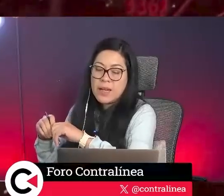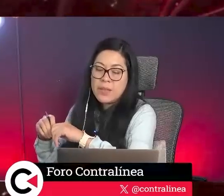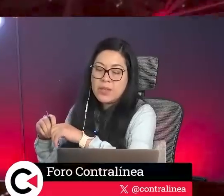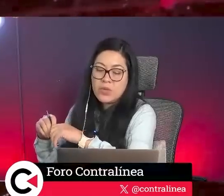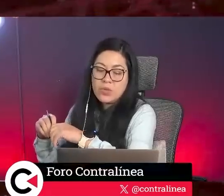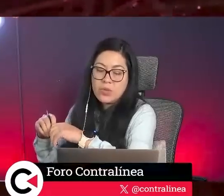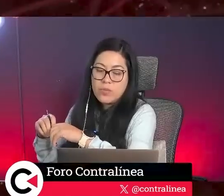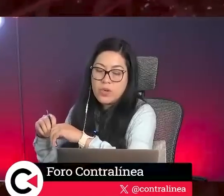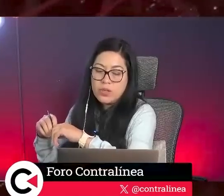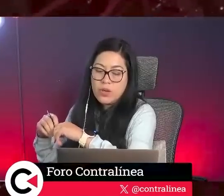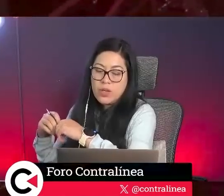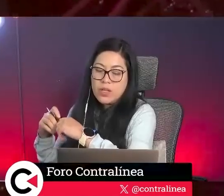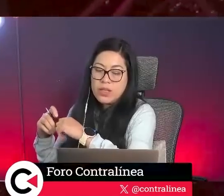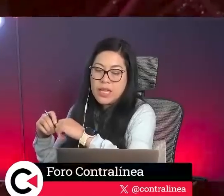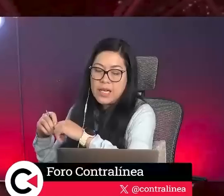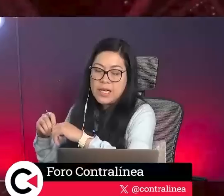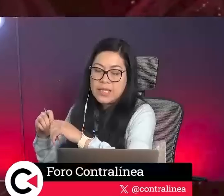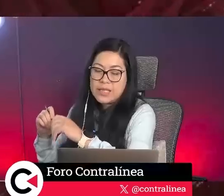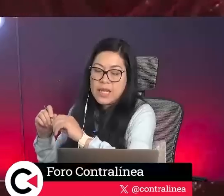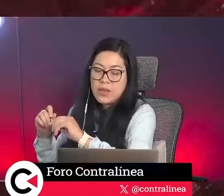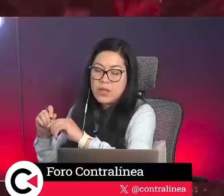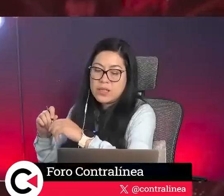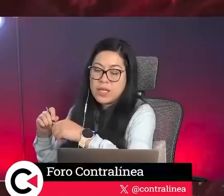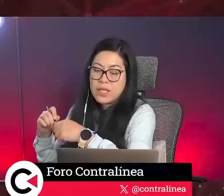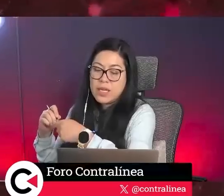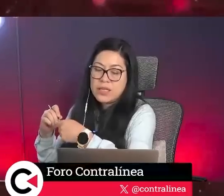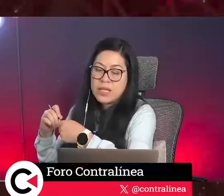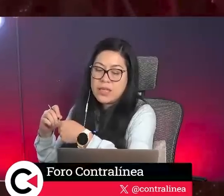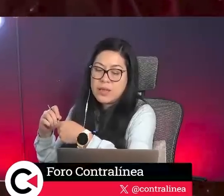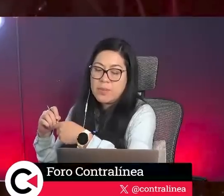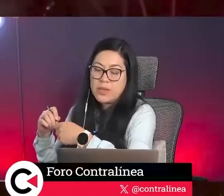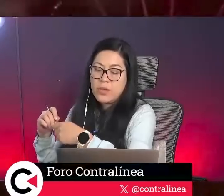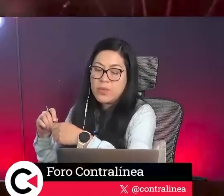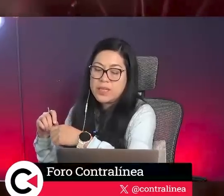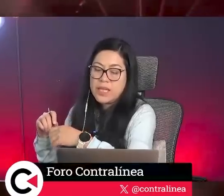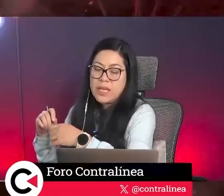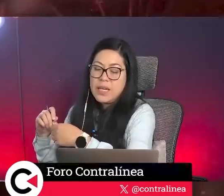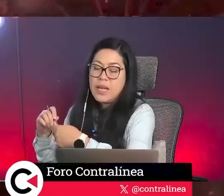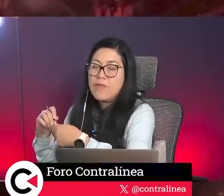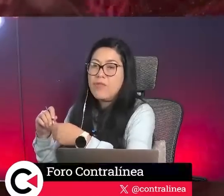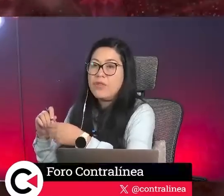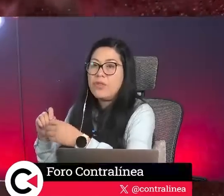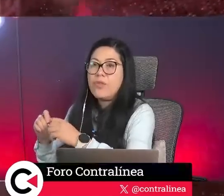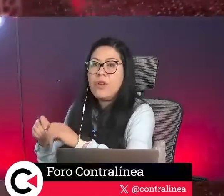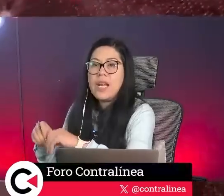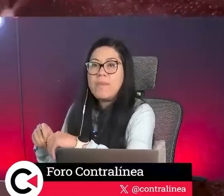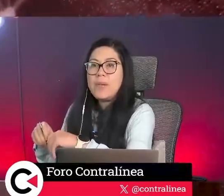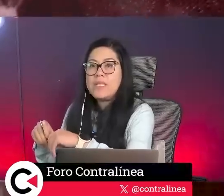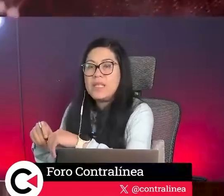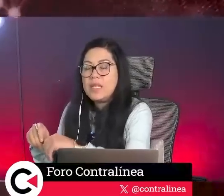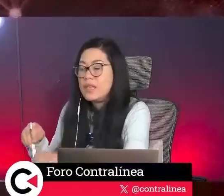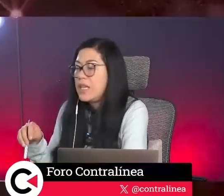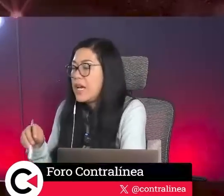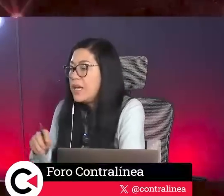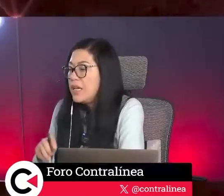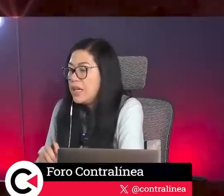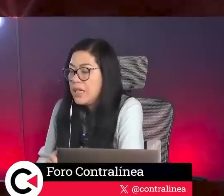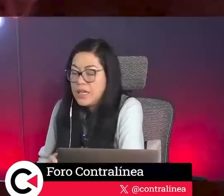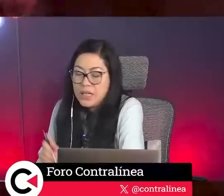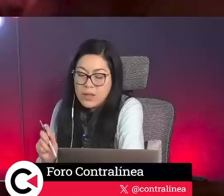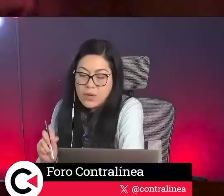hay realmente un tumulto de legisladores que quieren ya también tomarse la foto con la